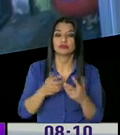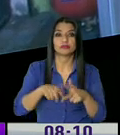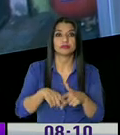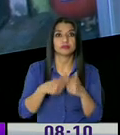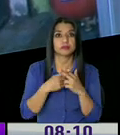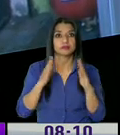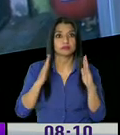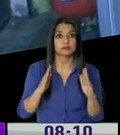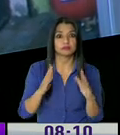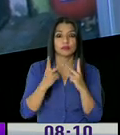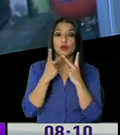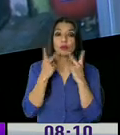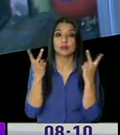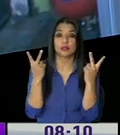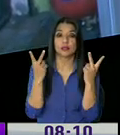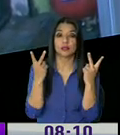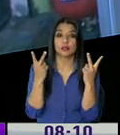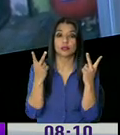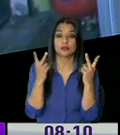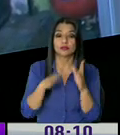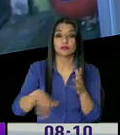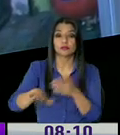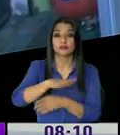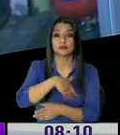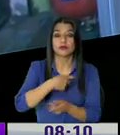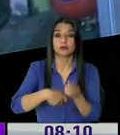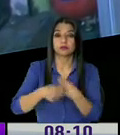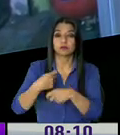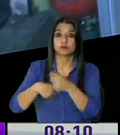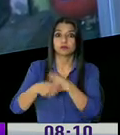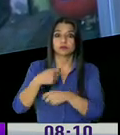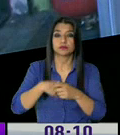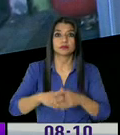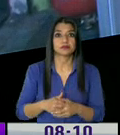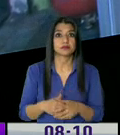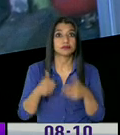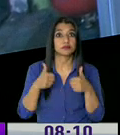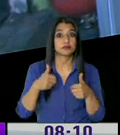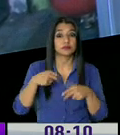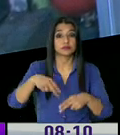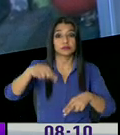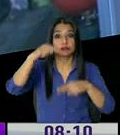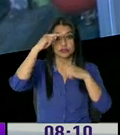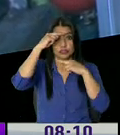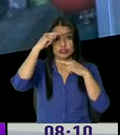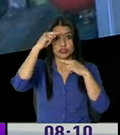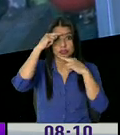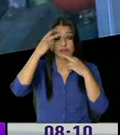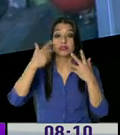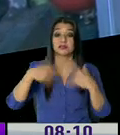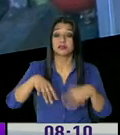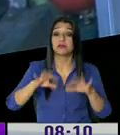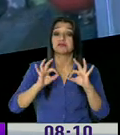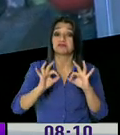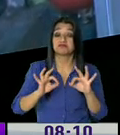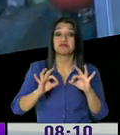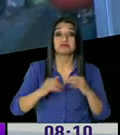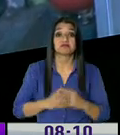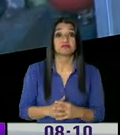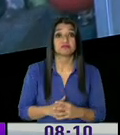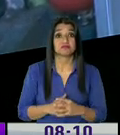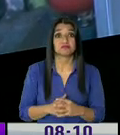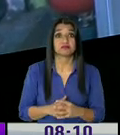la atención al público con los centros de abasto. Estas son buenas noticias porque se las hace ya justamente con